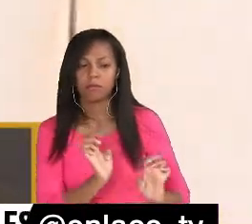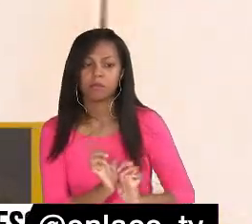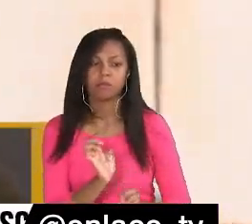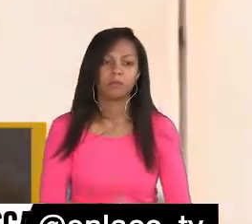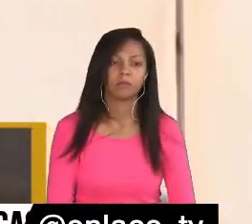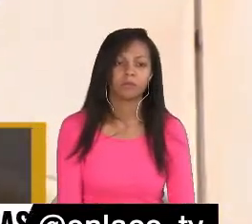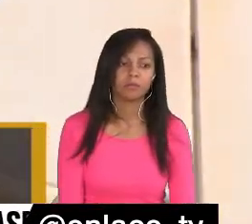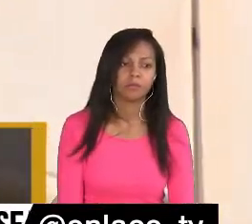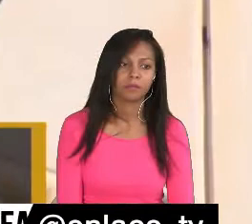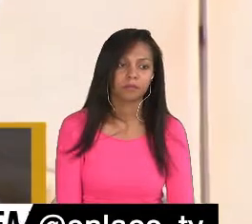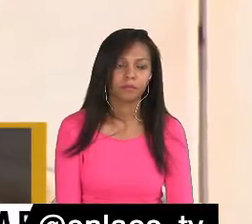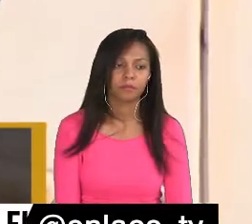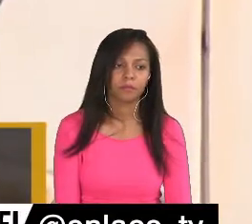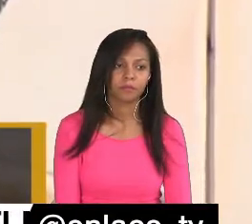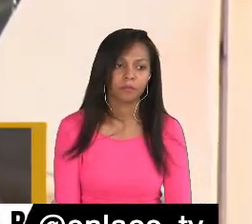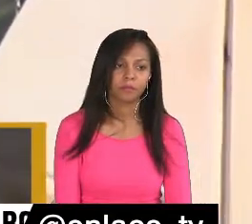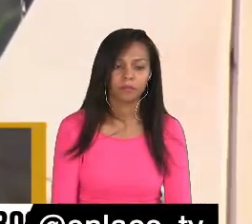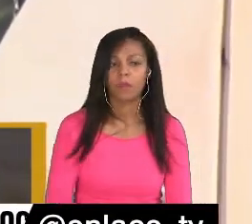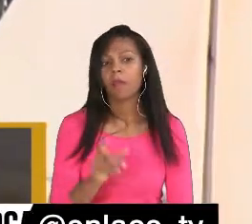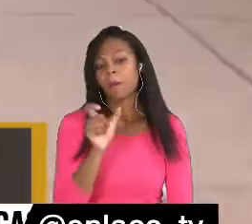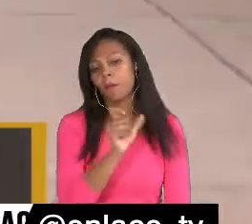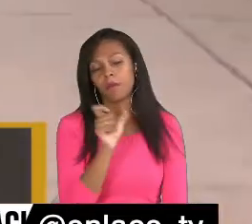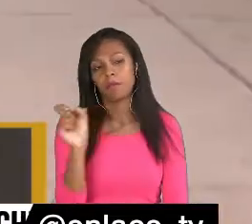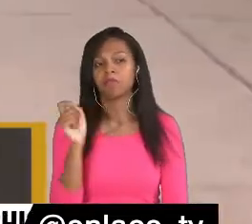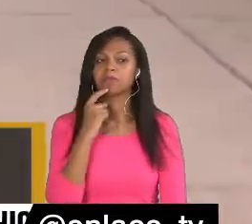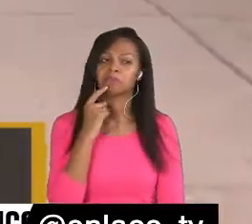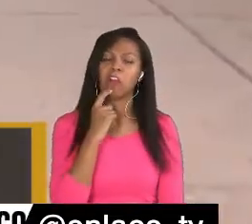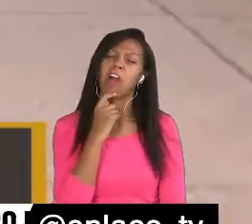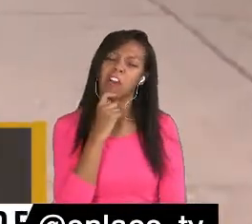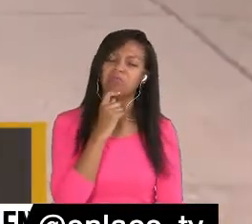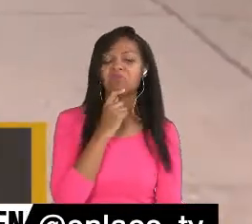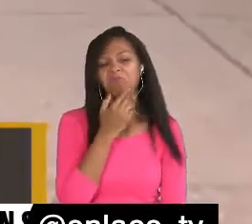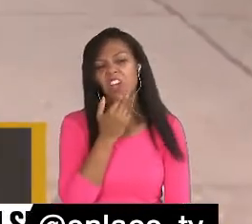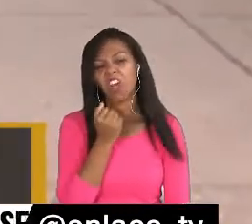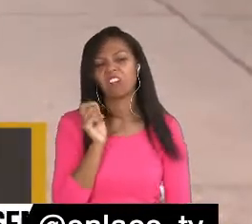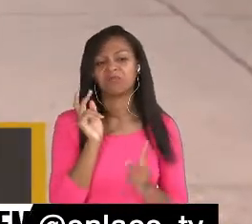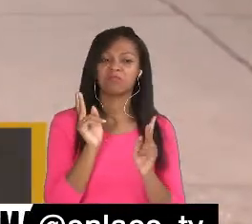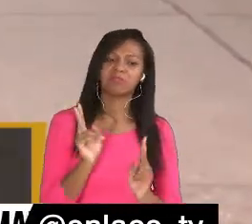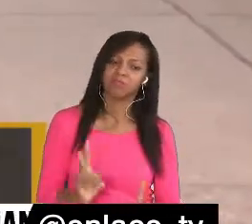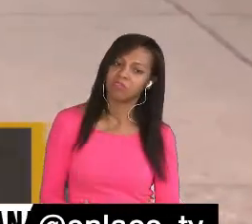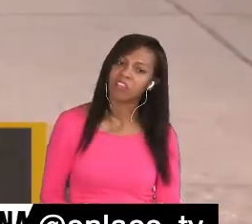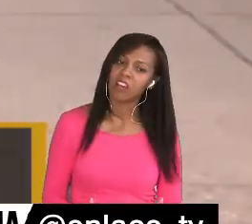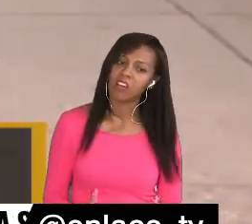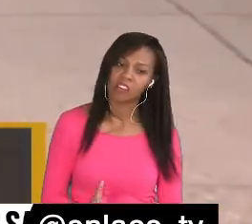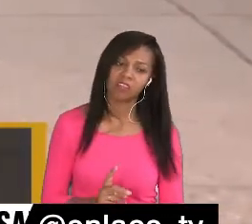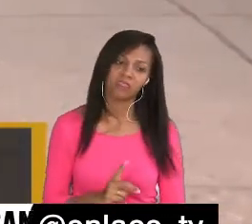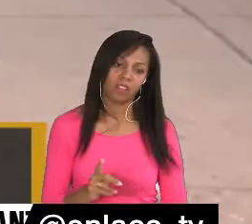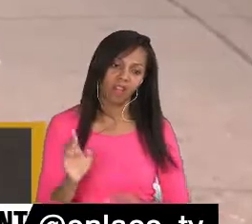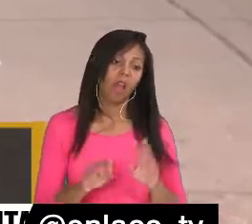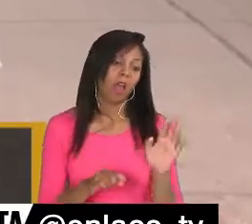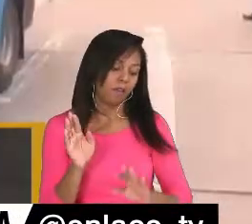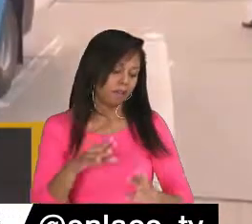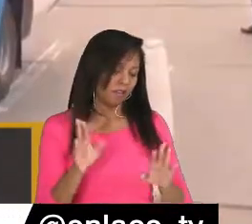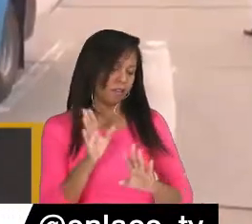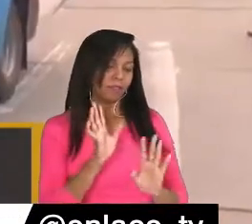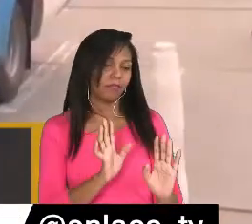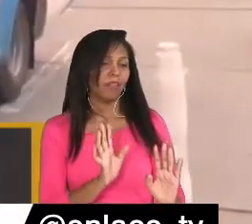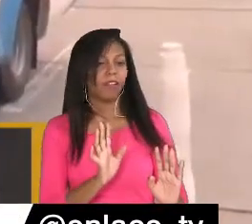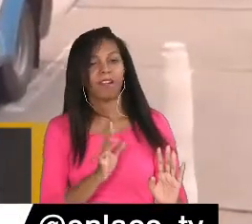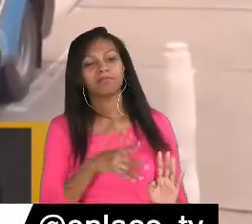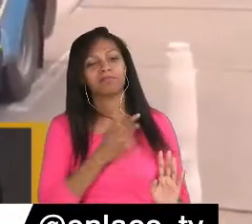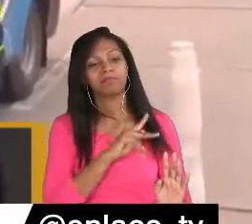vez son más las personas que toman la decisión de descansar en tiempos de reflexión. La Semana Mayor hace que en ocasiones el tiempo sea utilizado para